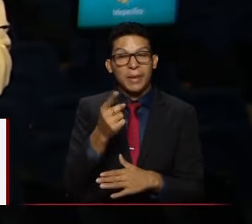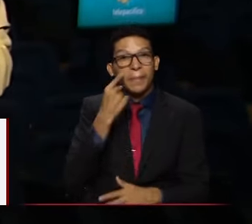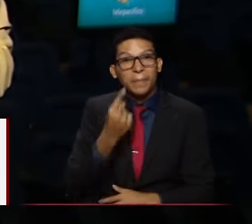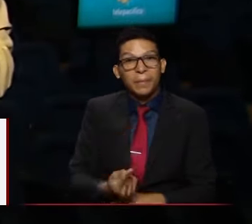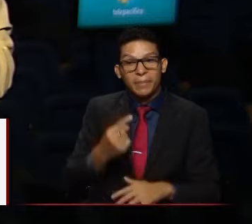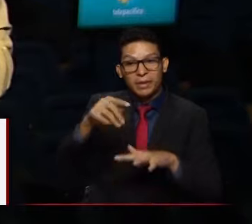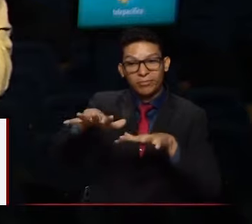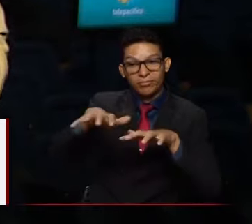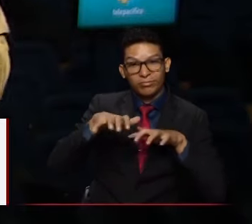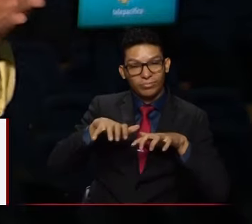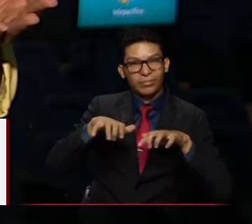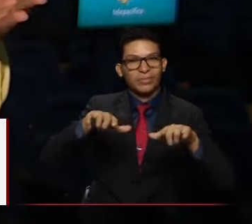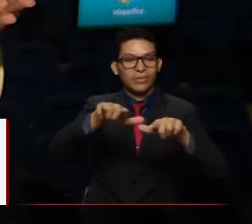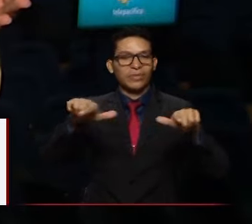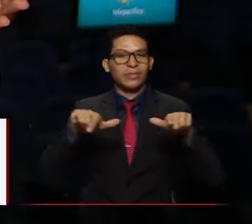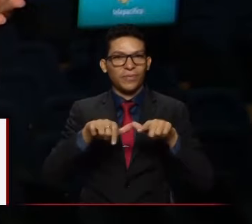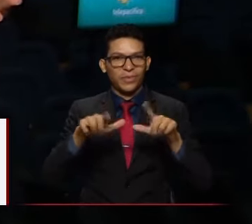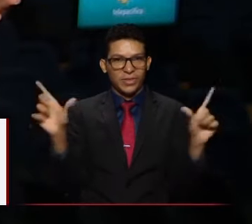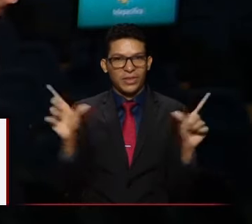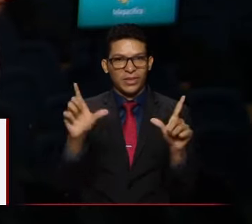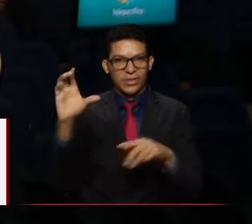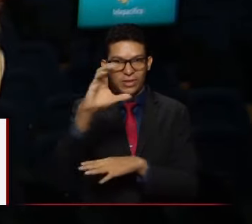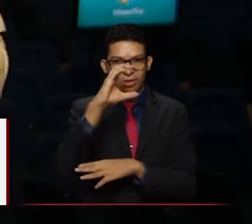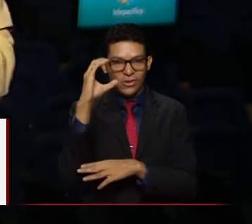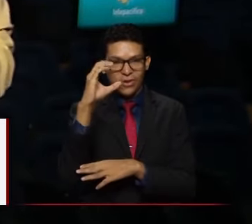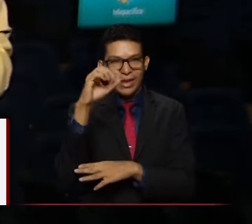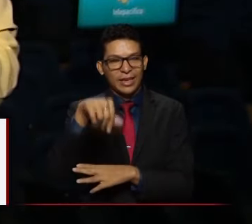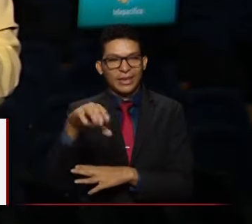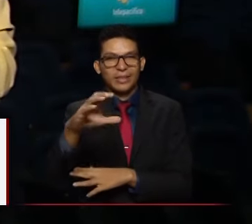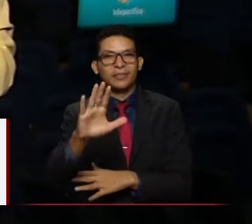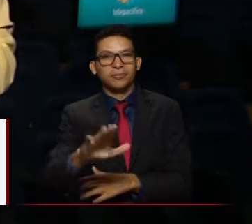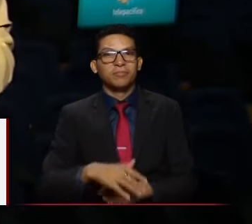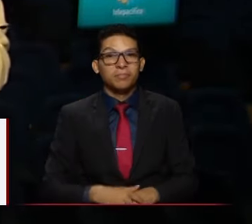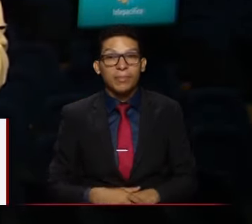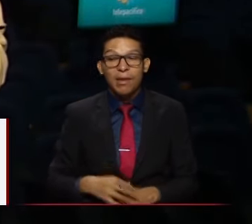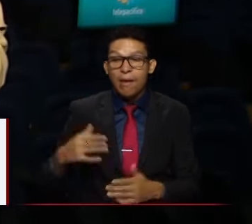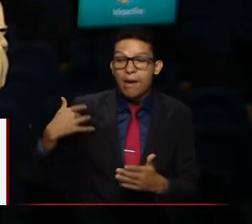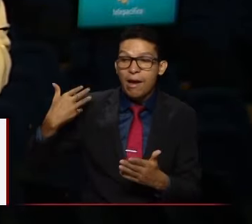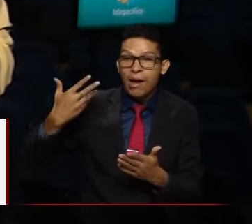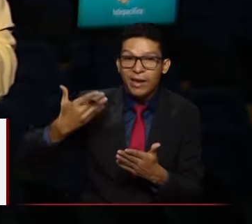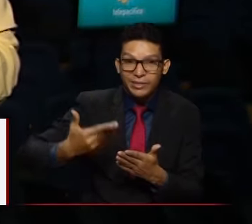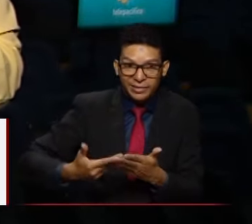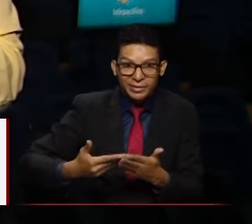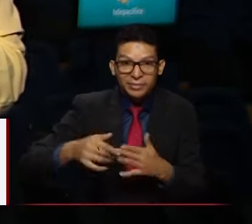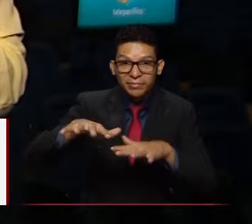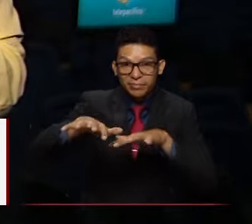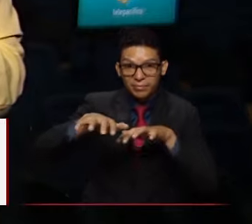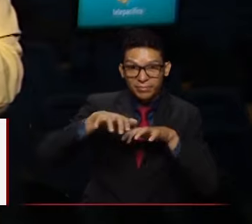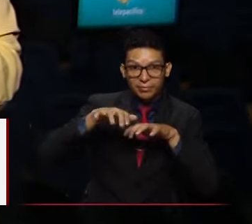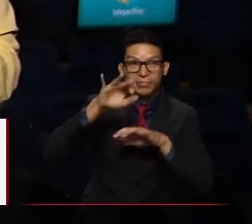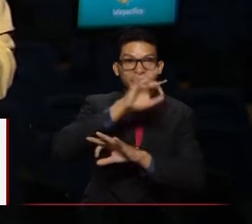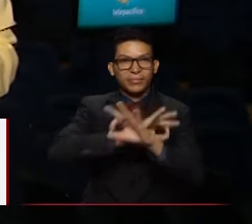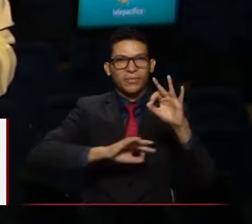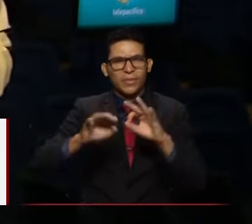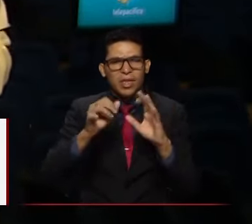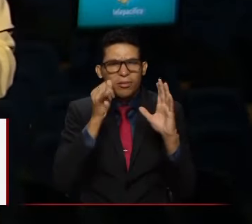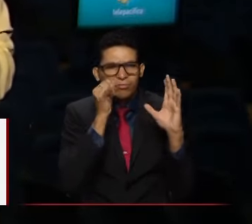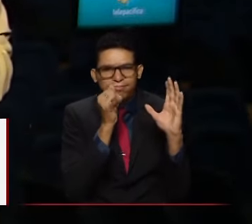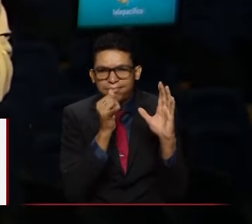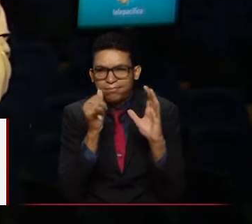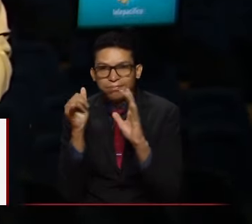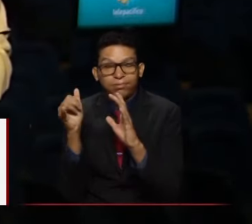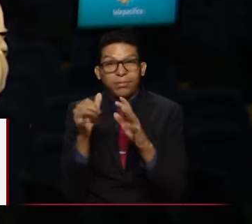primer teatro estudio de la televisión colombiana en el país. Desde ese entonces, aquí, en el Teatro de Telepacífico, se han grabado